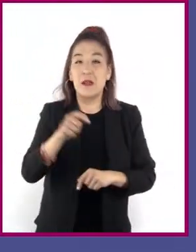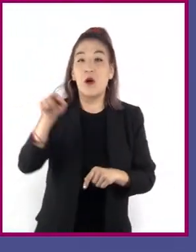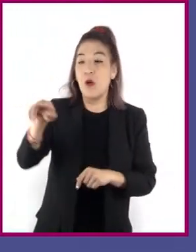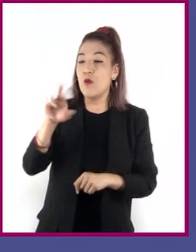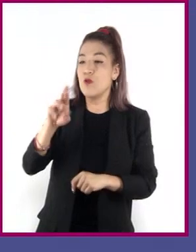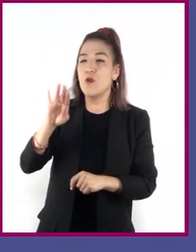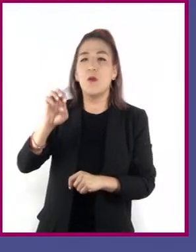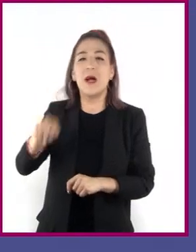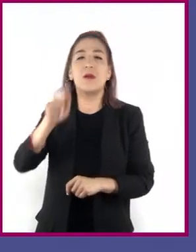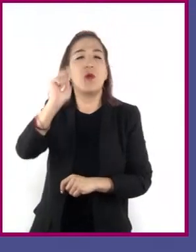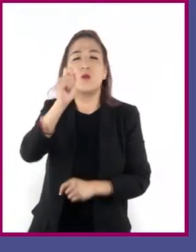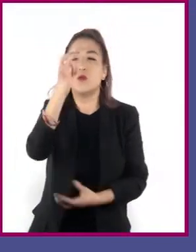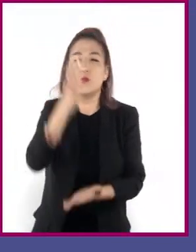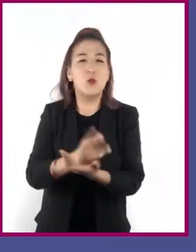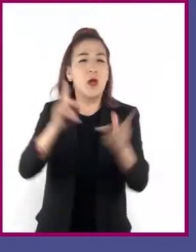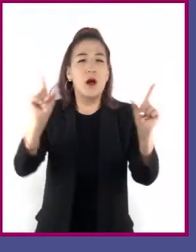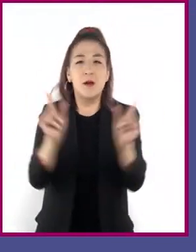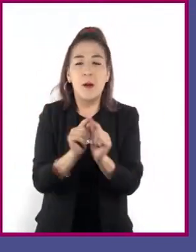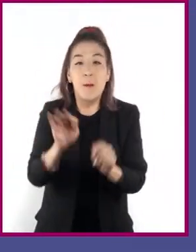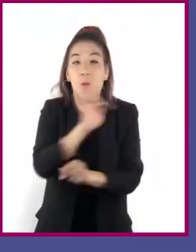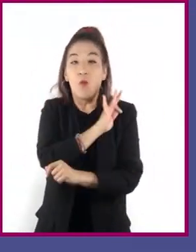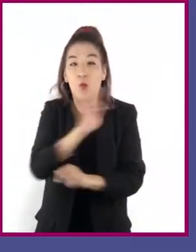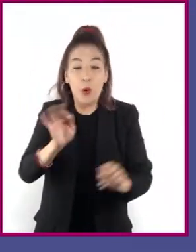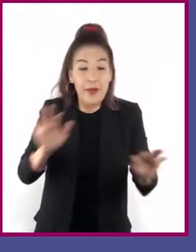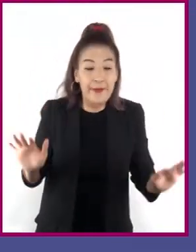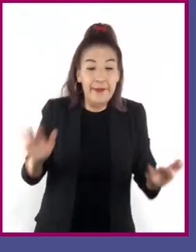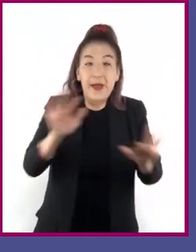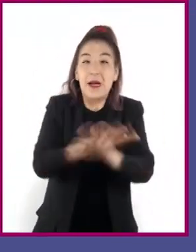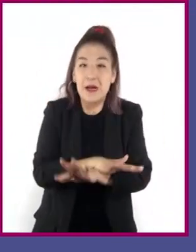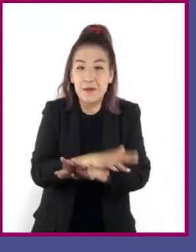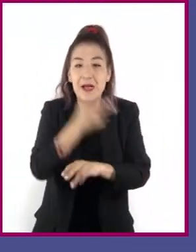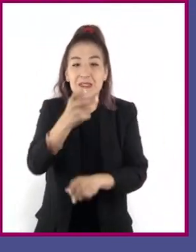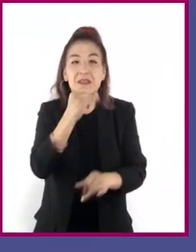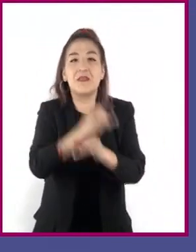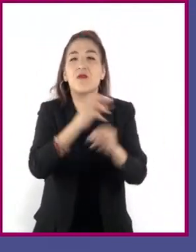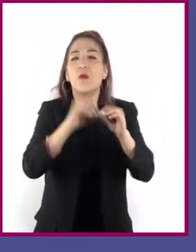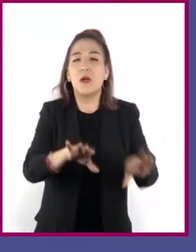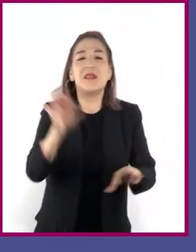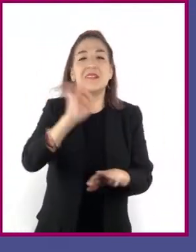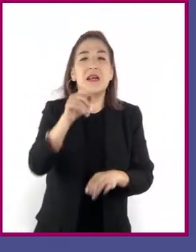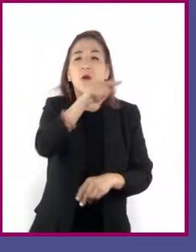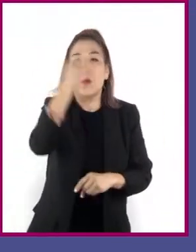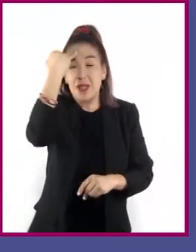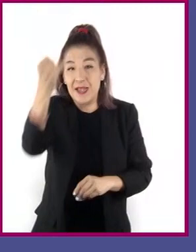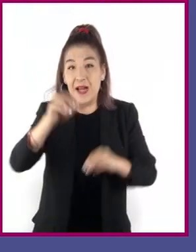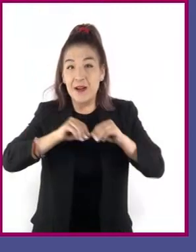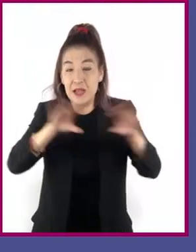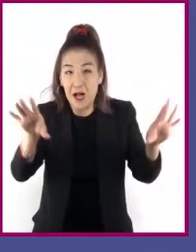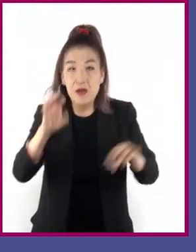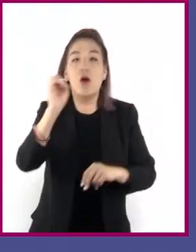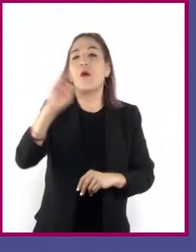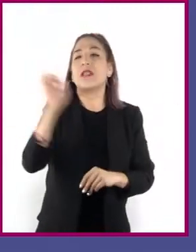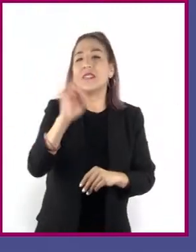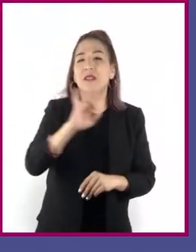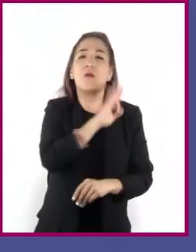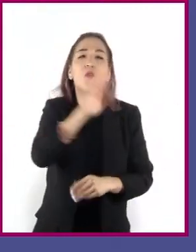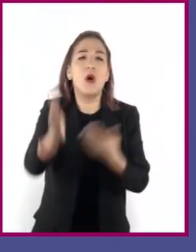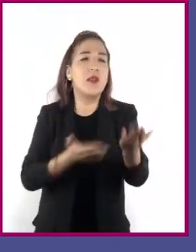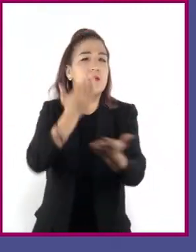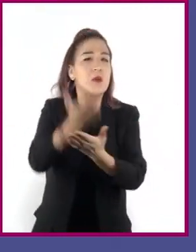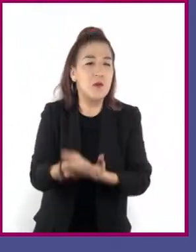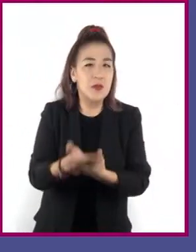a decir si nos puede modificar este texto porque a lo mejor tenía una idea clara oa lo mejor se puede hacer una propuesta